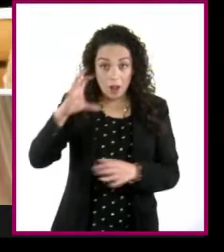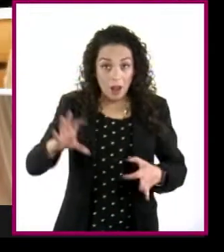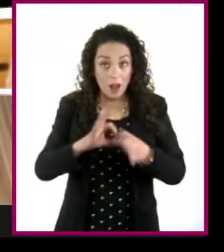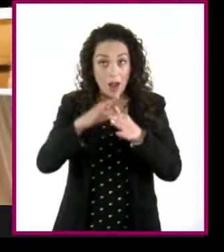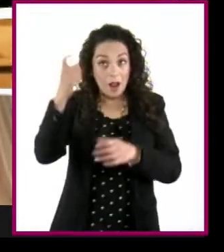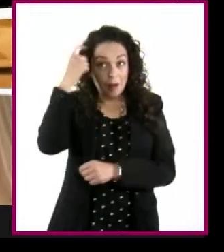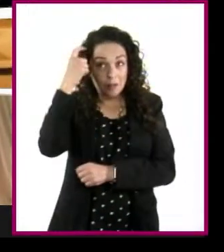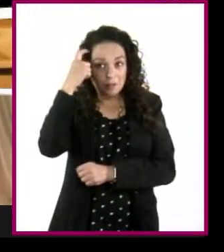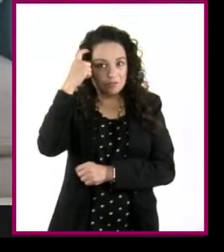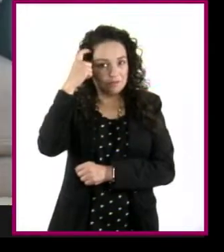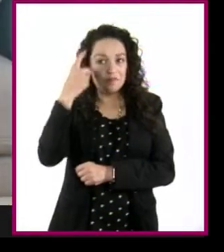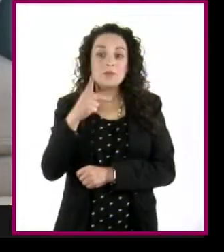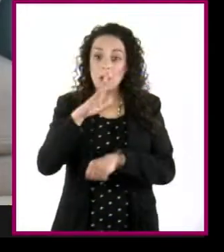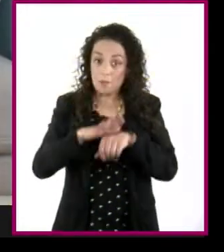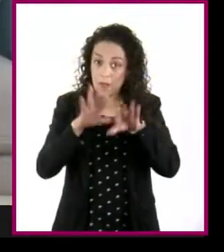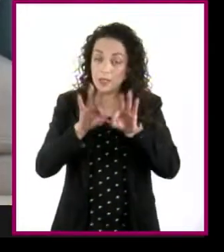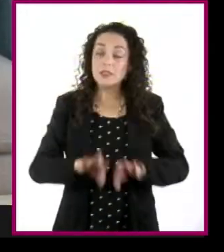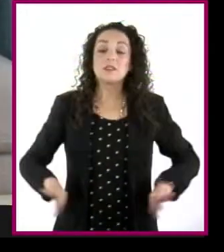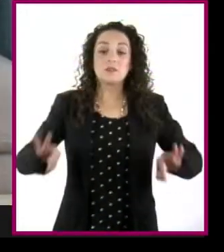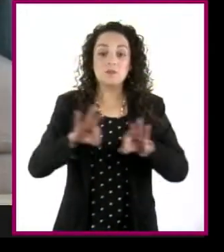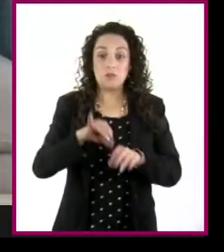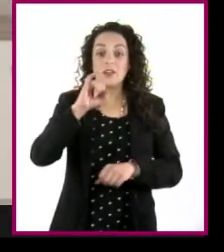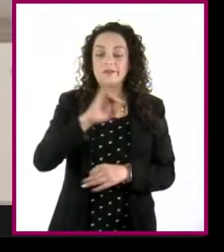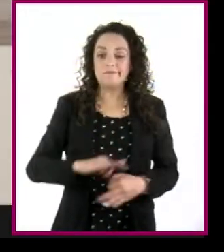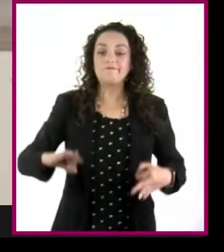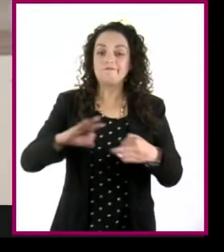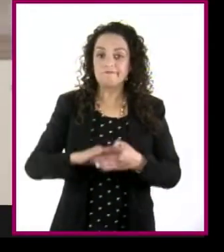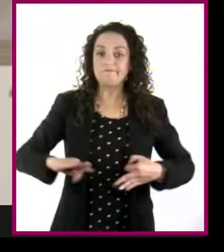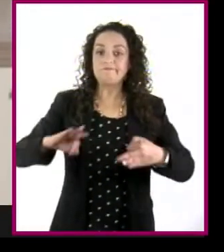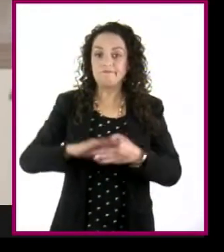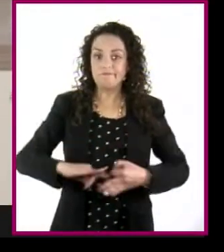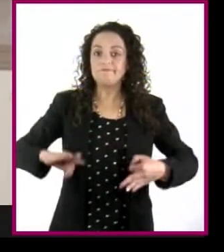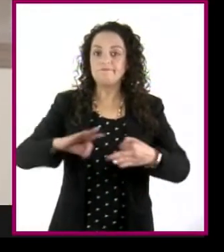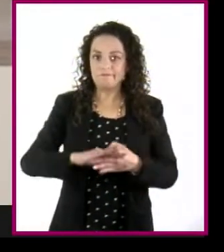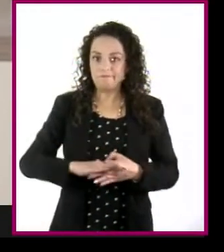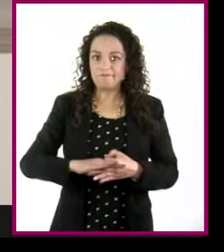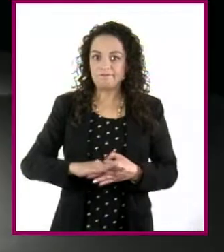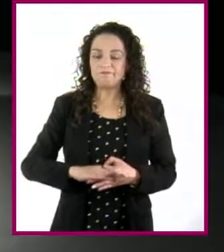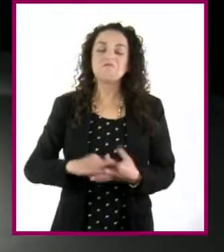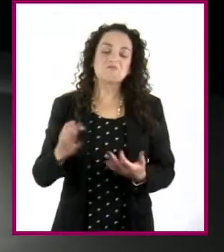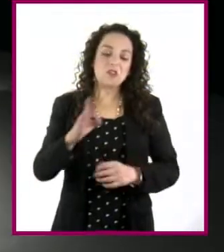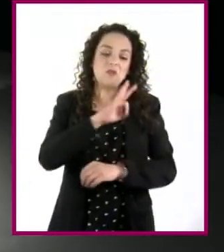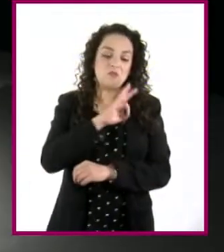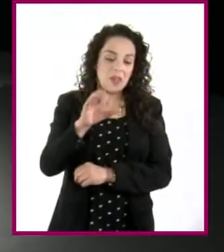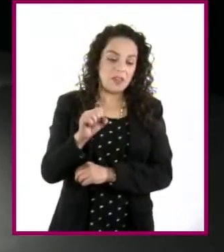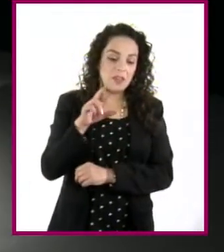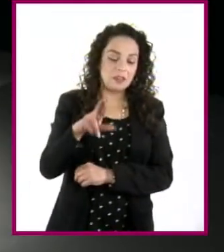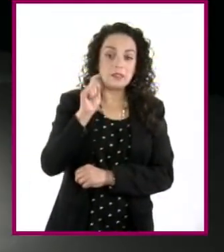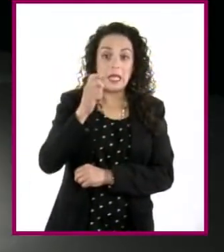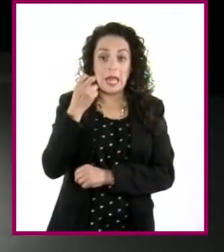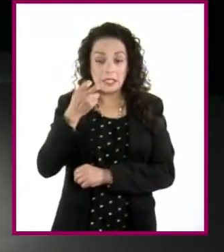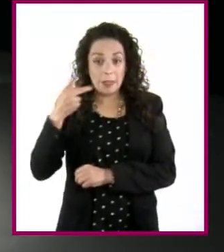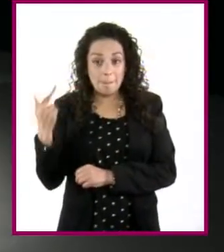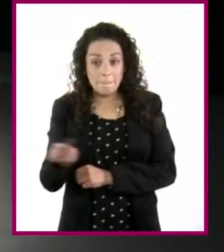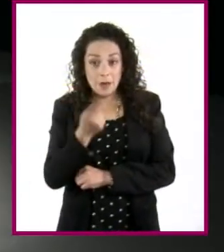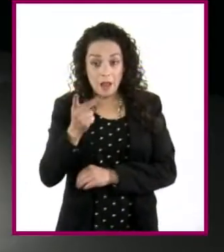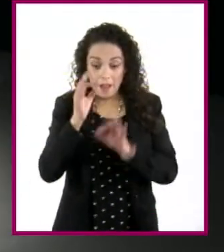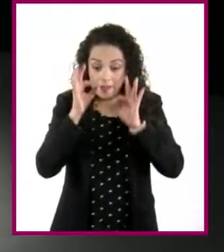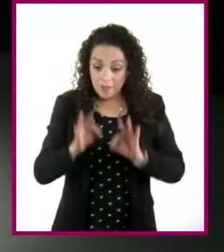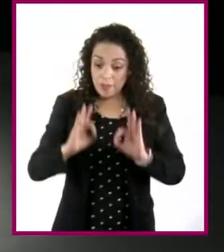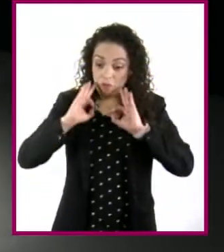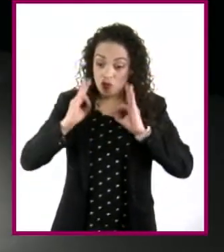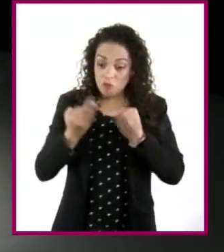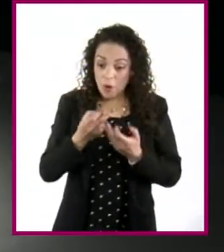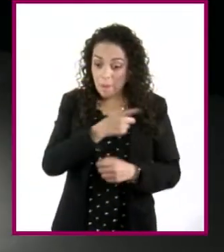posiciona como uno de los más importantes y recurrentes. Incluso, podríamos decir que la pregunta por el modo correcto de vivir